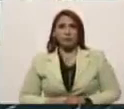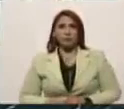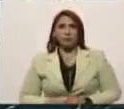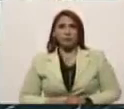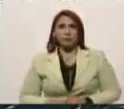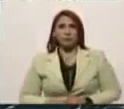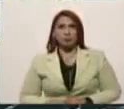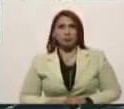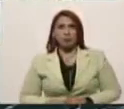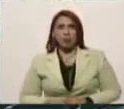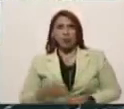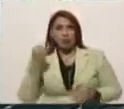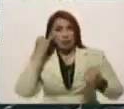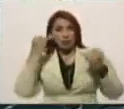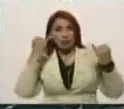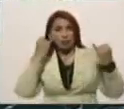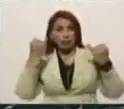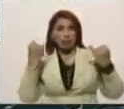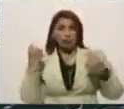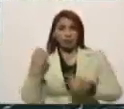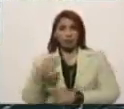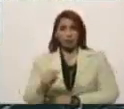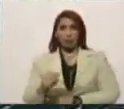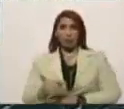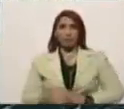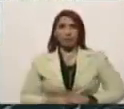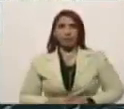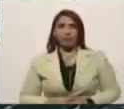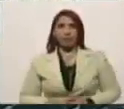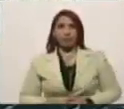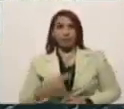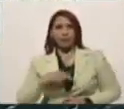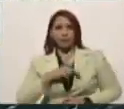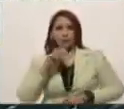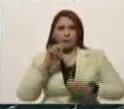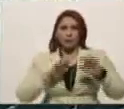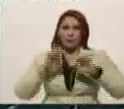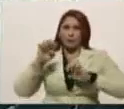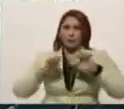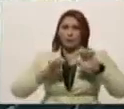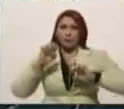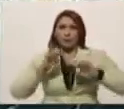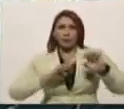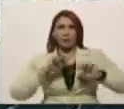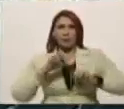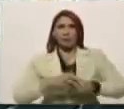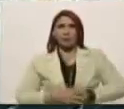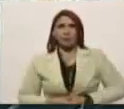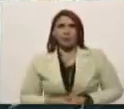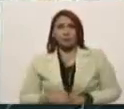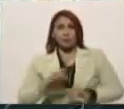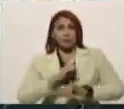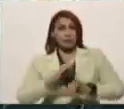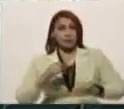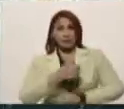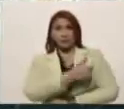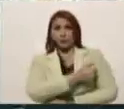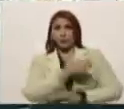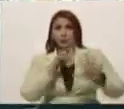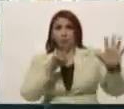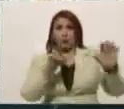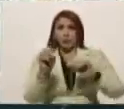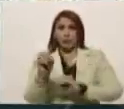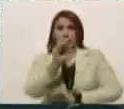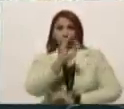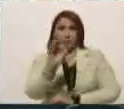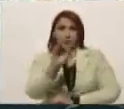Porque la idea que tengo y que estamos evaluando es que, una vez vacunado el